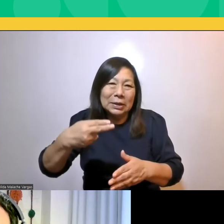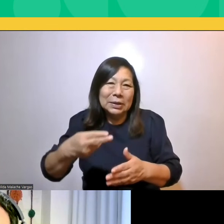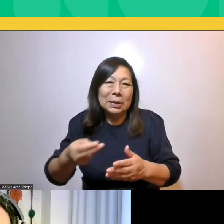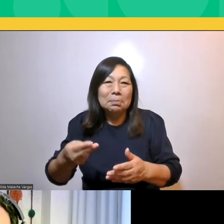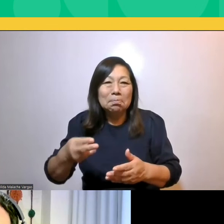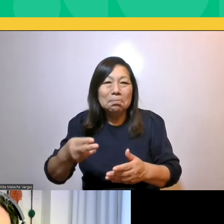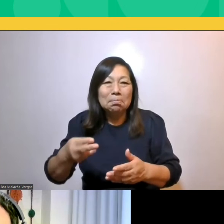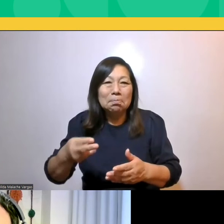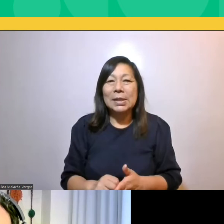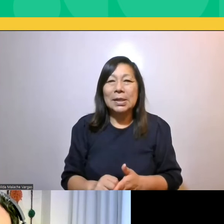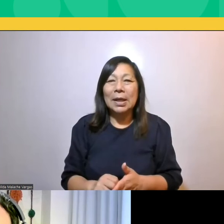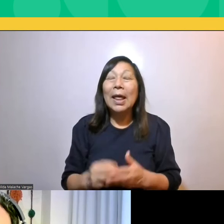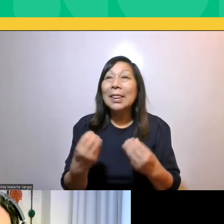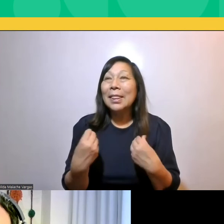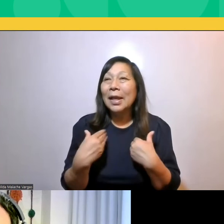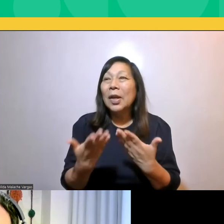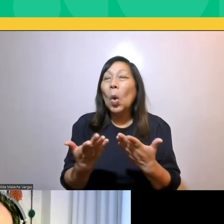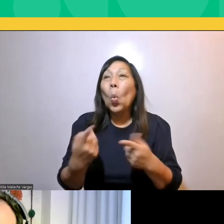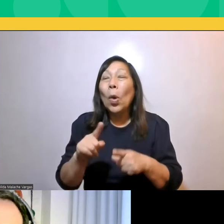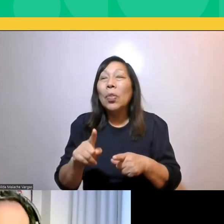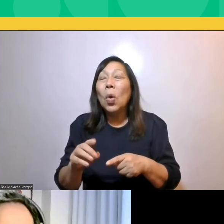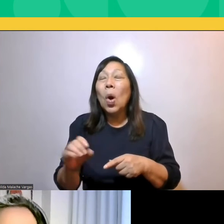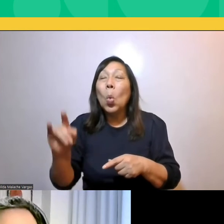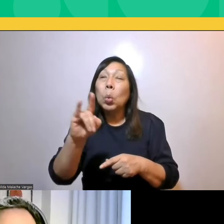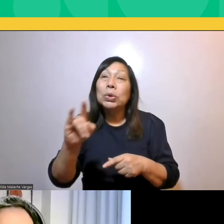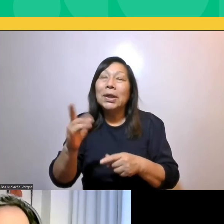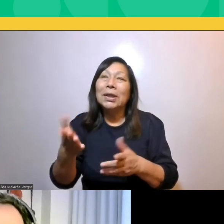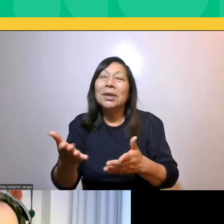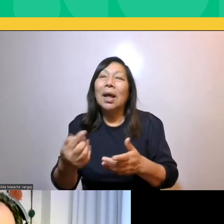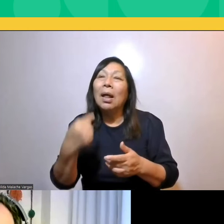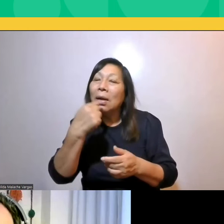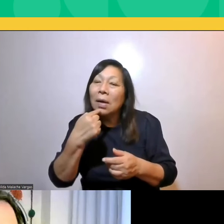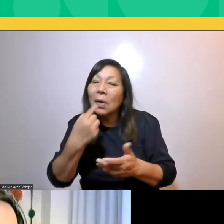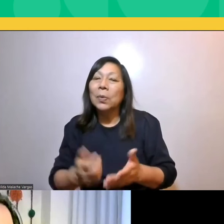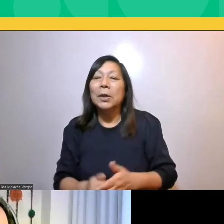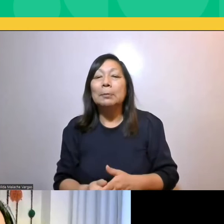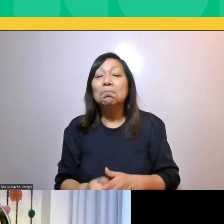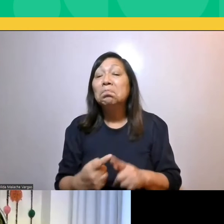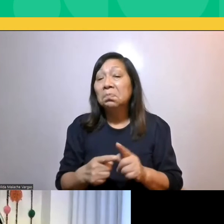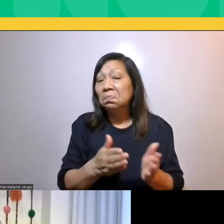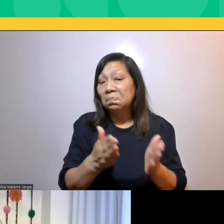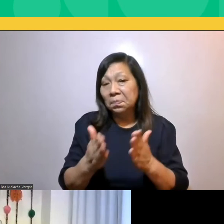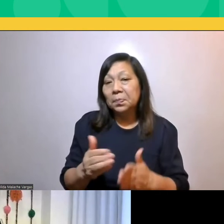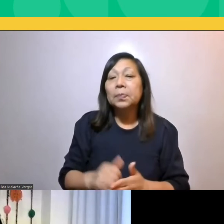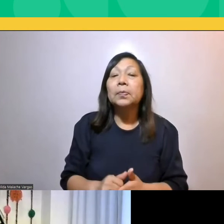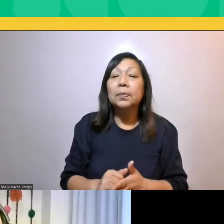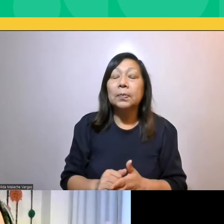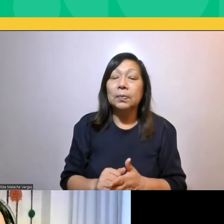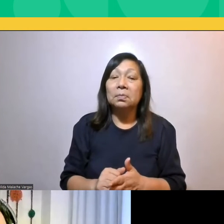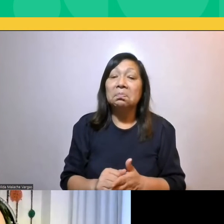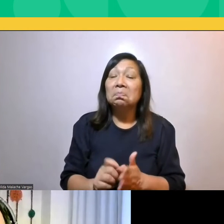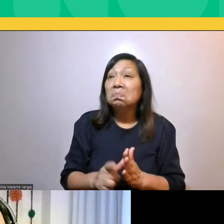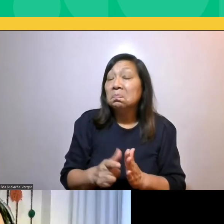riesgo tiene durante el sexo anal. Ujú, ujú, ok. Y también obviamente hay puede